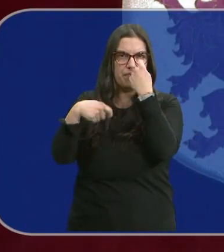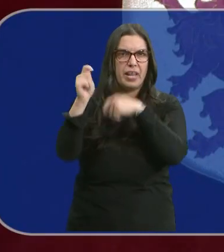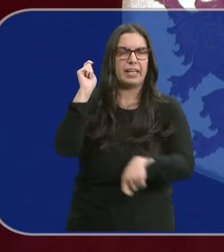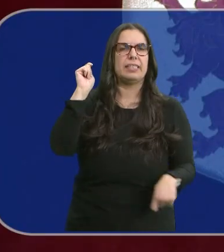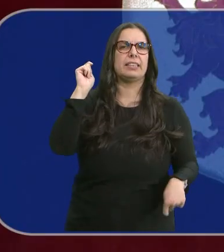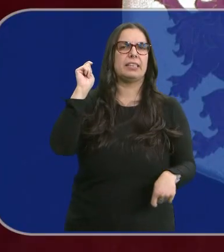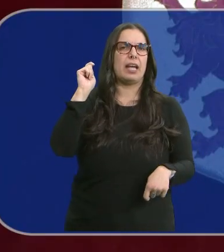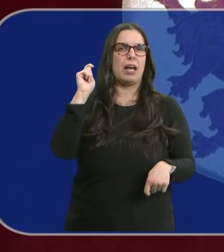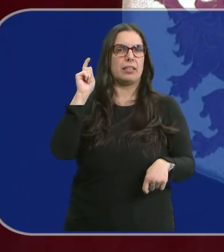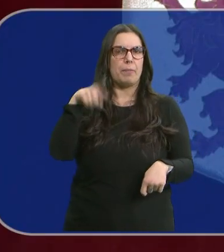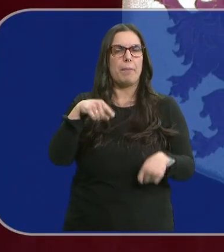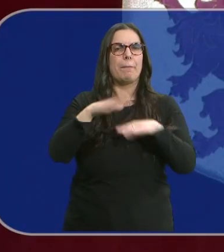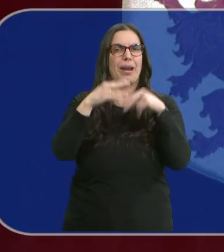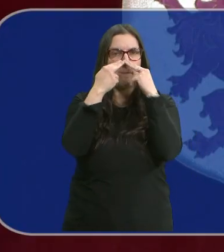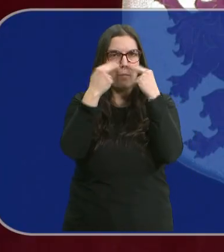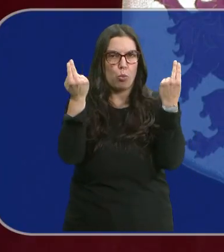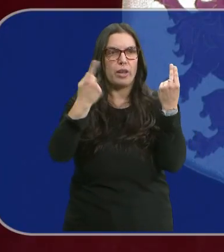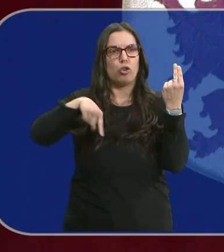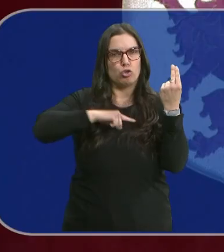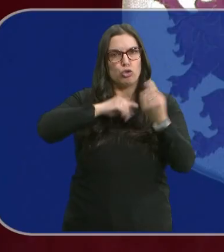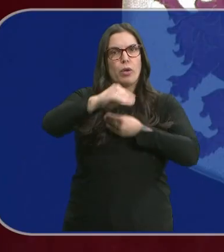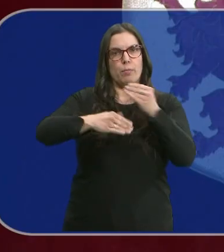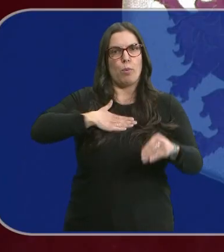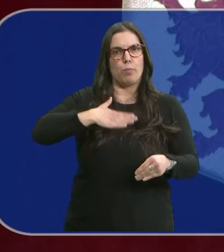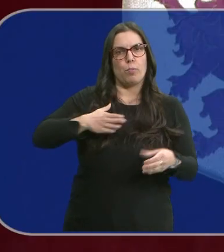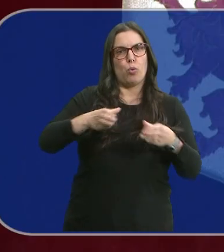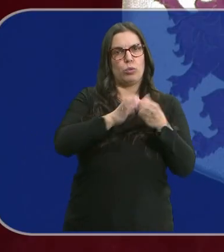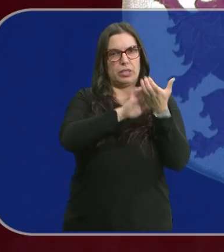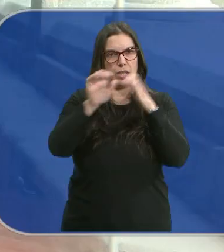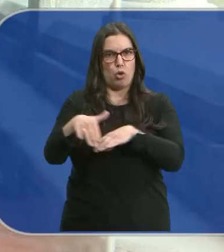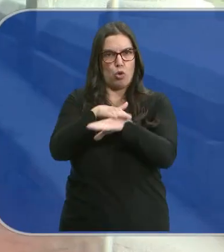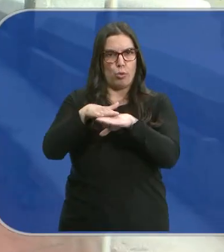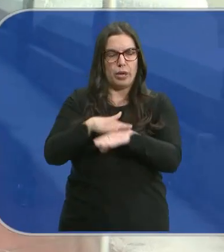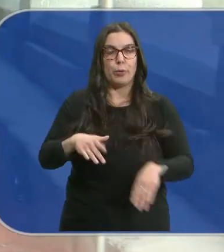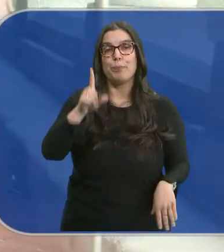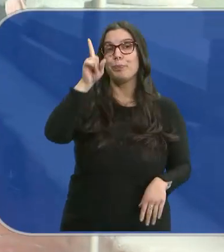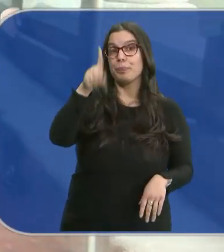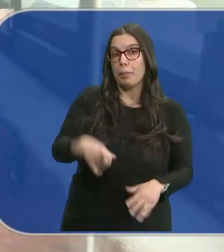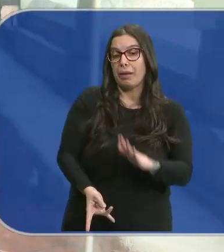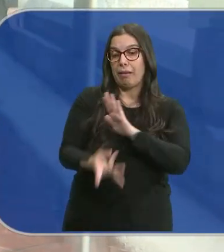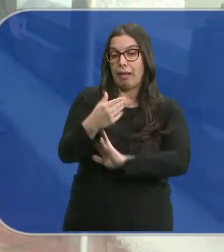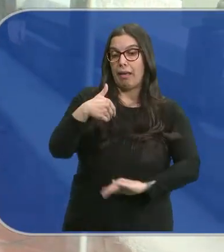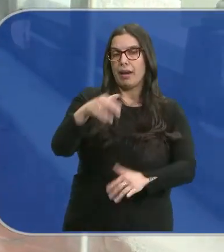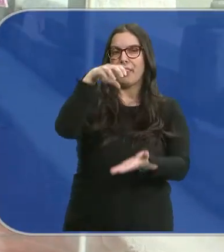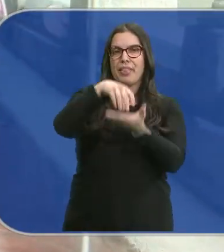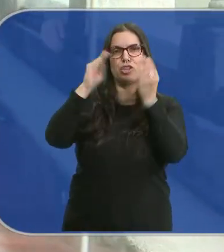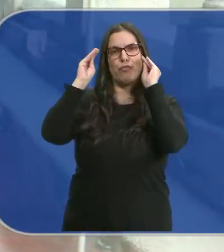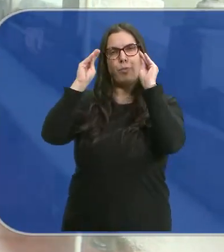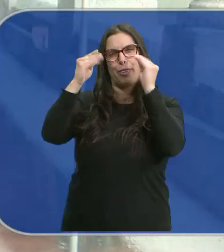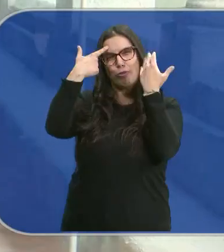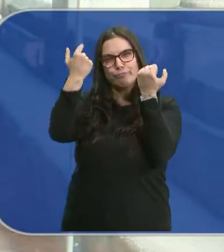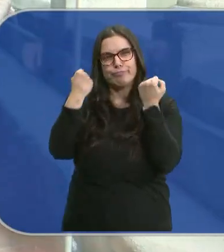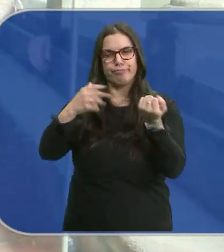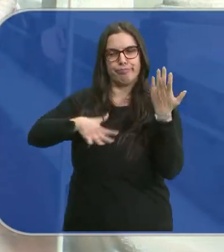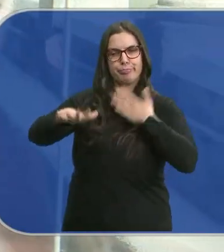a la vivienda pública que vamos a realizar desde el Gobierno de Castilla y León. También se creará un centro de formación